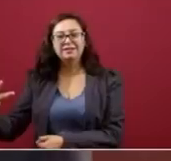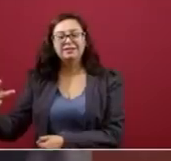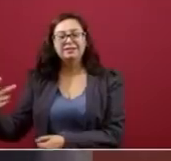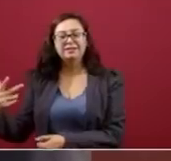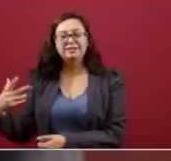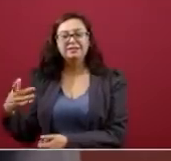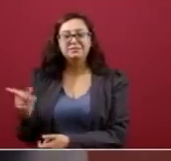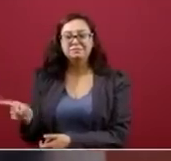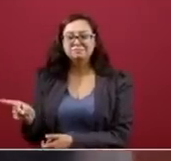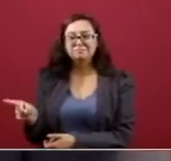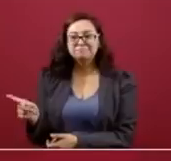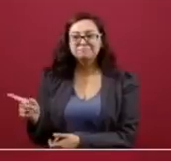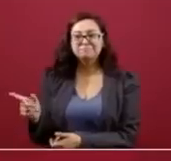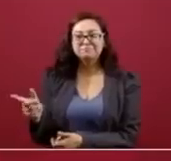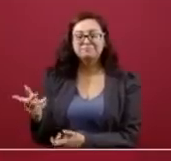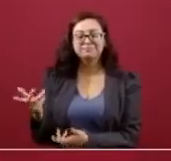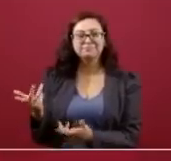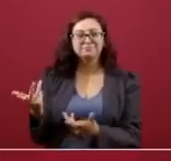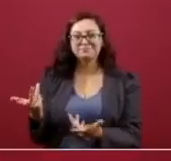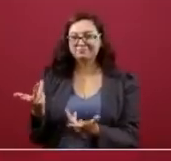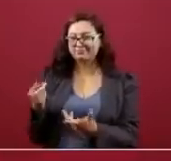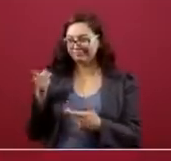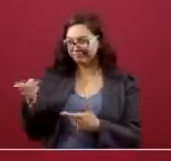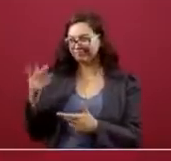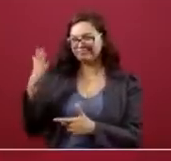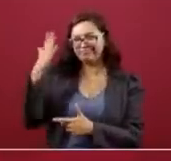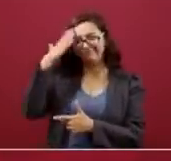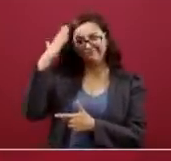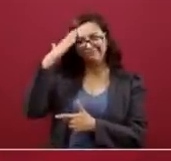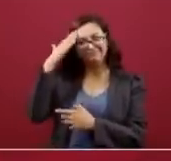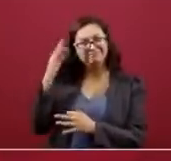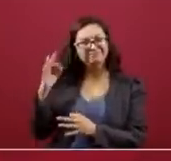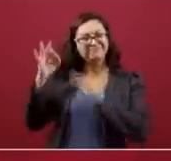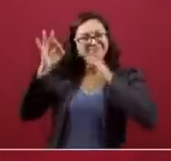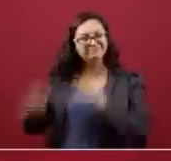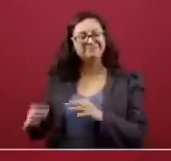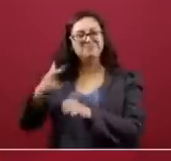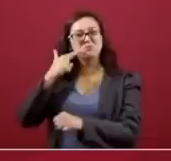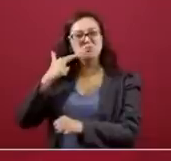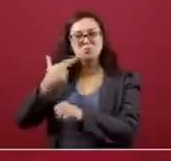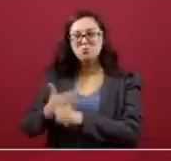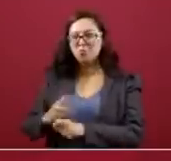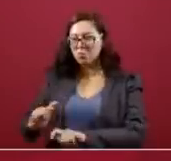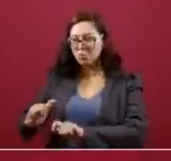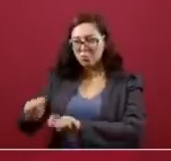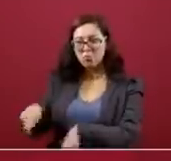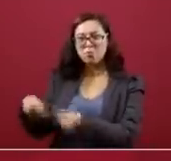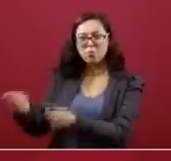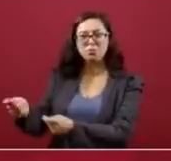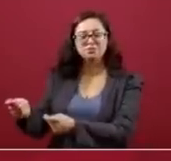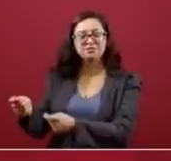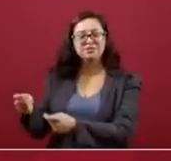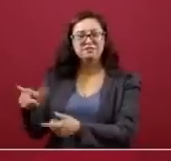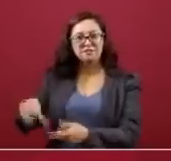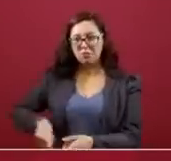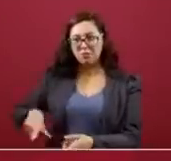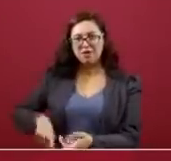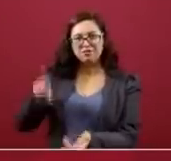que es la función principal o una de las funciones básicas del